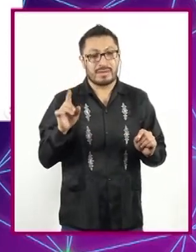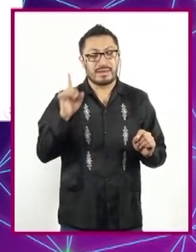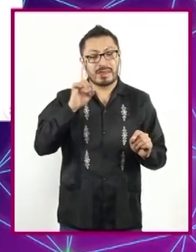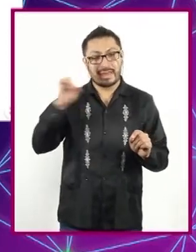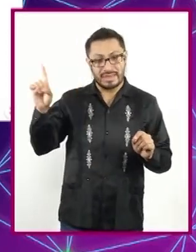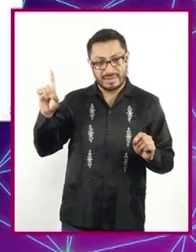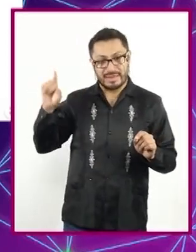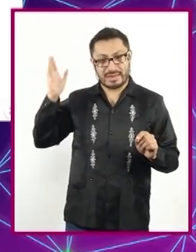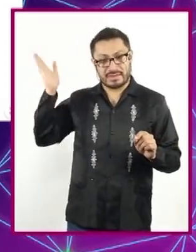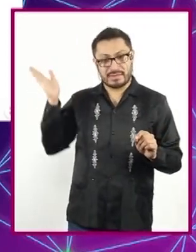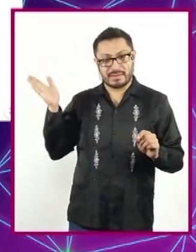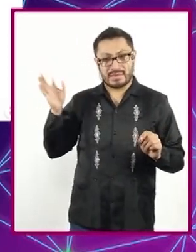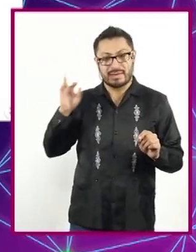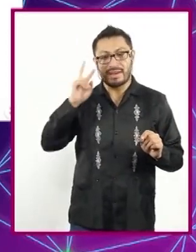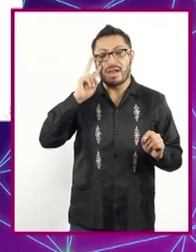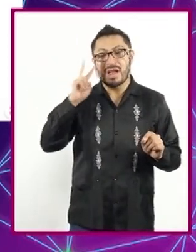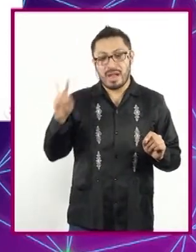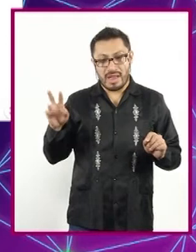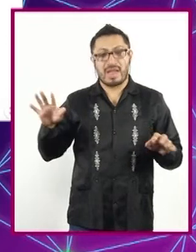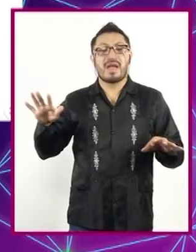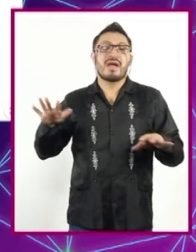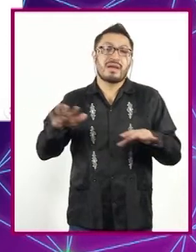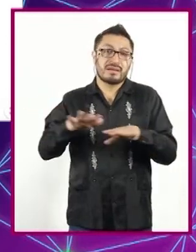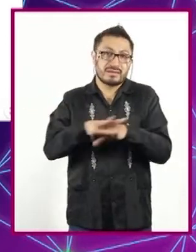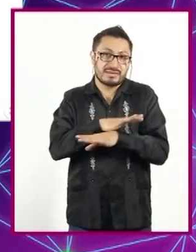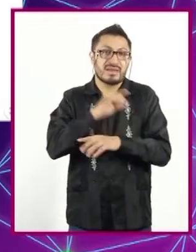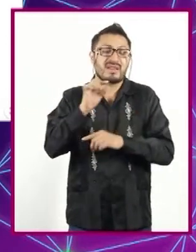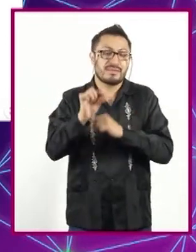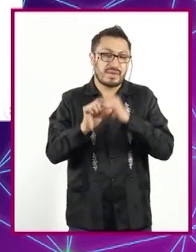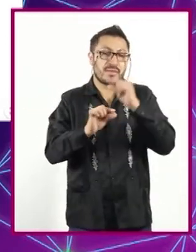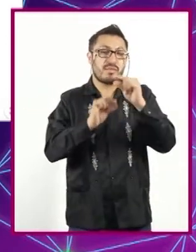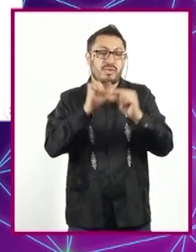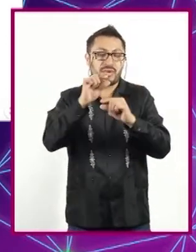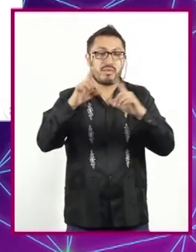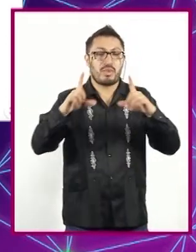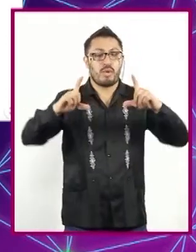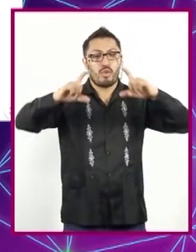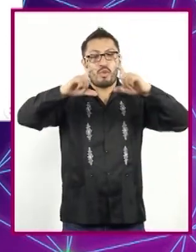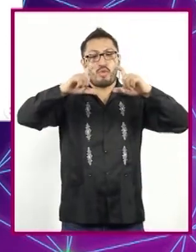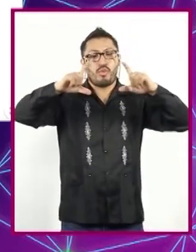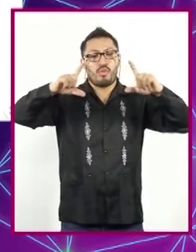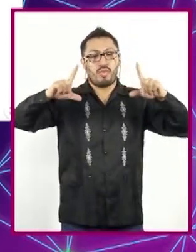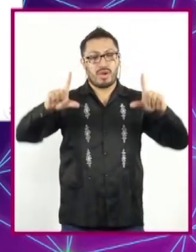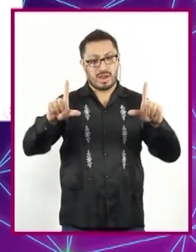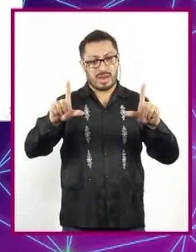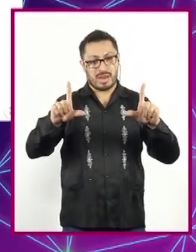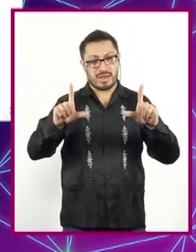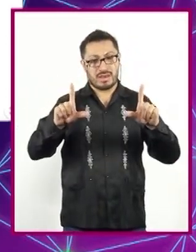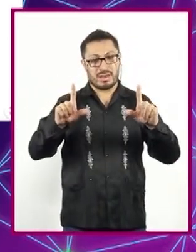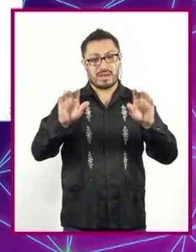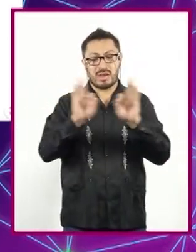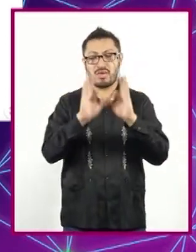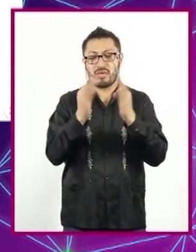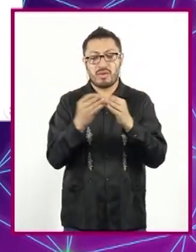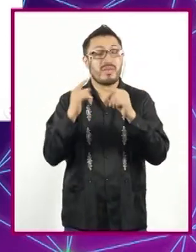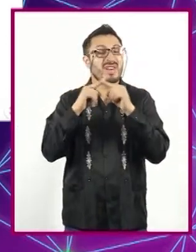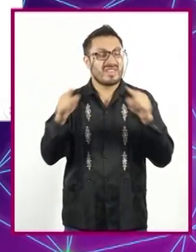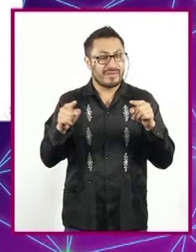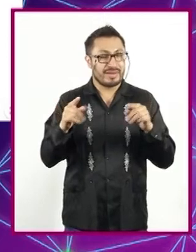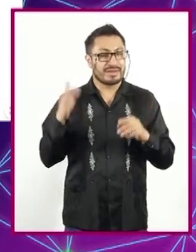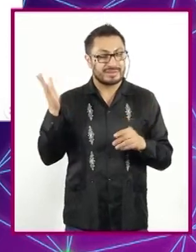de la pantalla, se nota cómo cambia poco a poco la circunferencia y se transforma en una figura